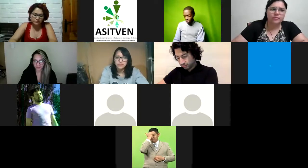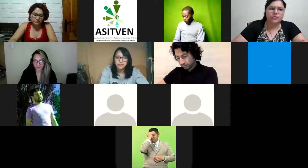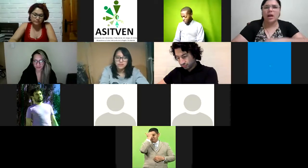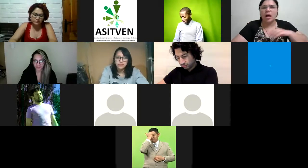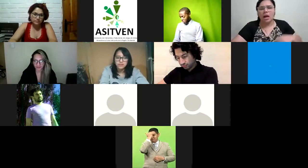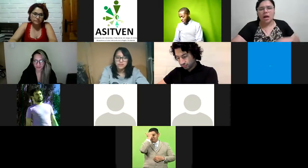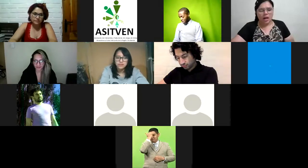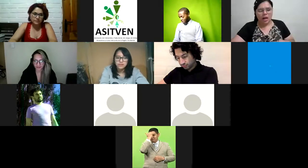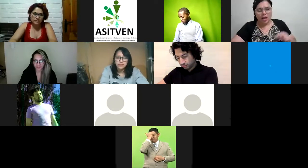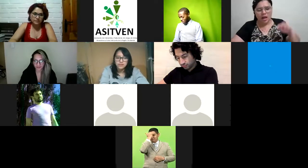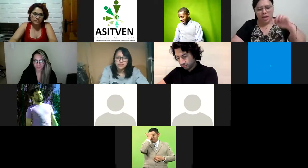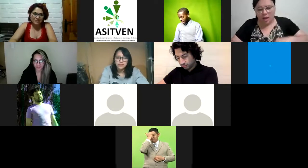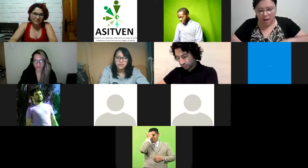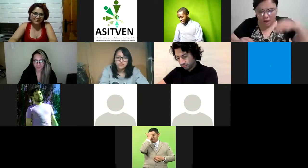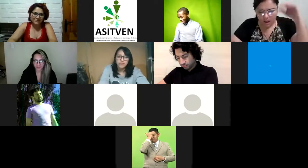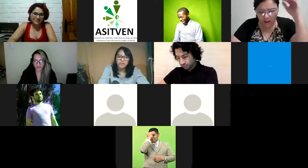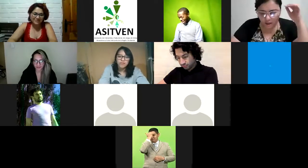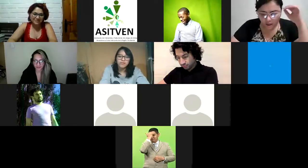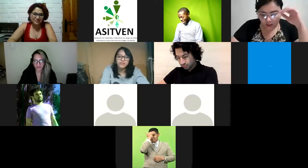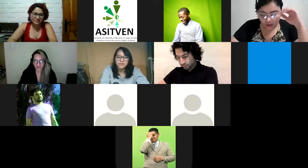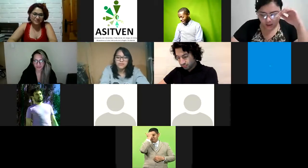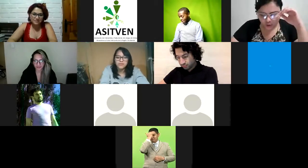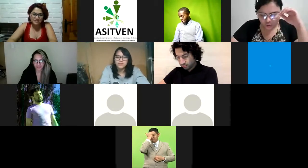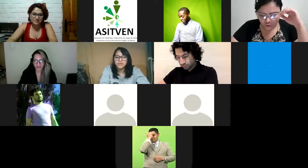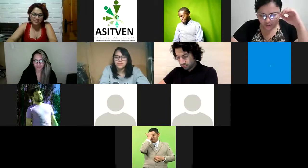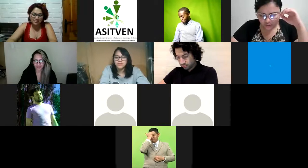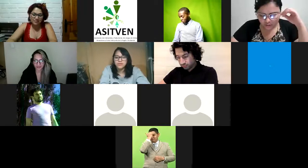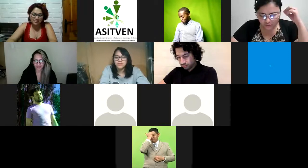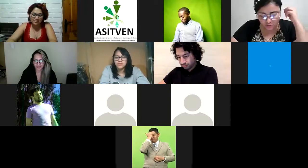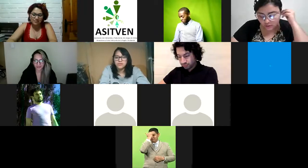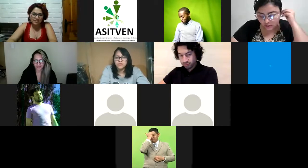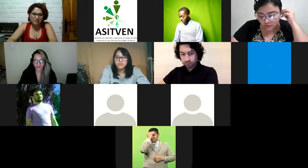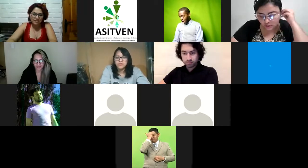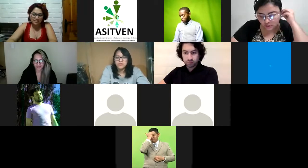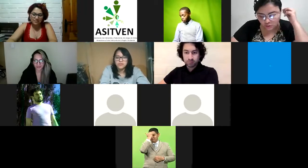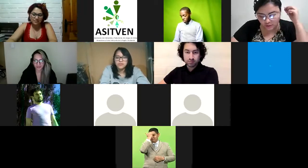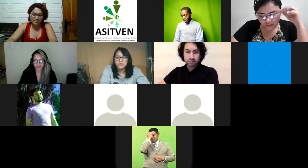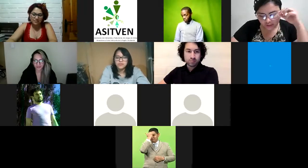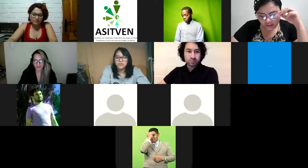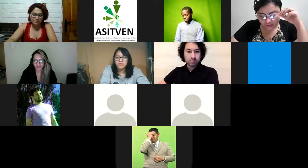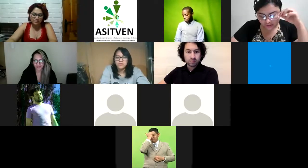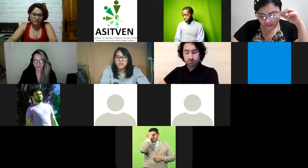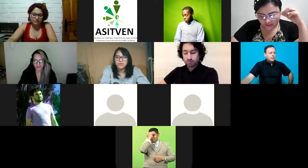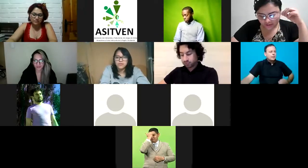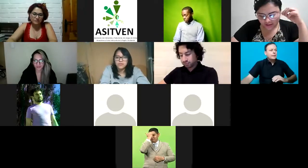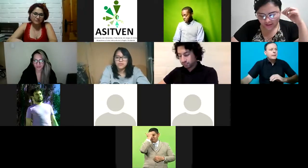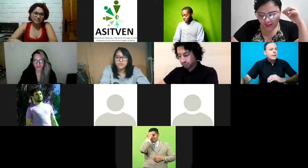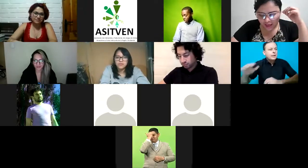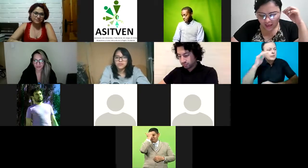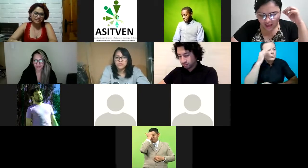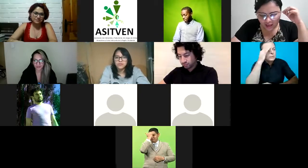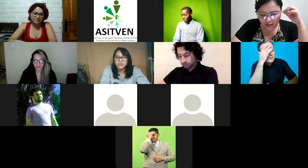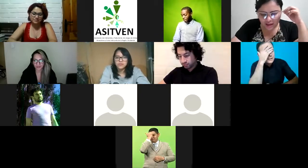Natán envió 2 veces. ¿Por qué enviaste 2 veces, Natán? Hay 8 videos. Hay 2 8 de videos. Natán.